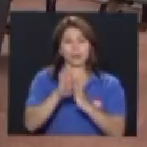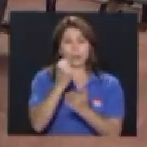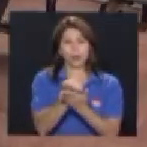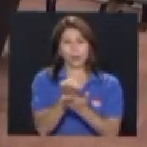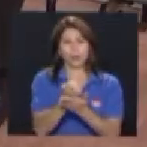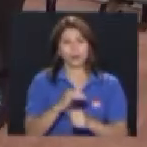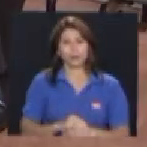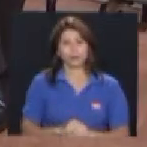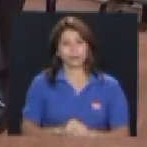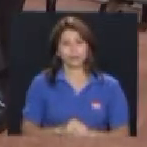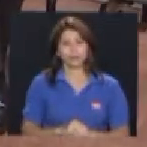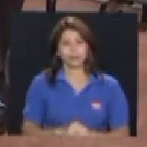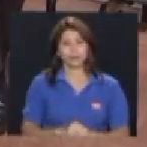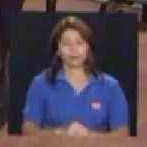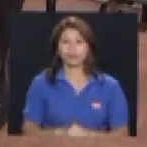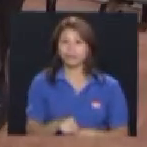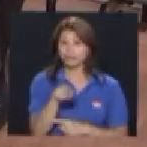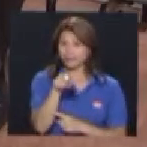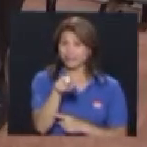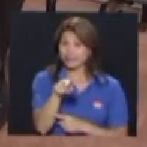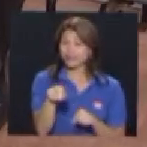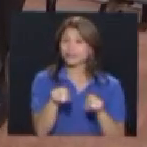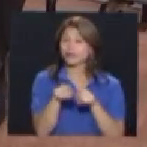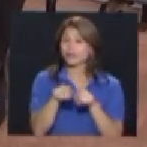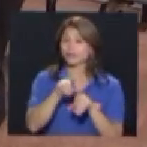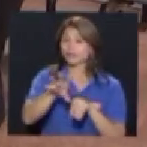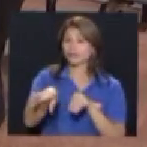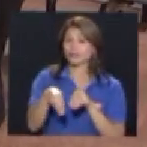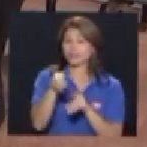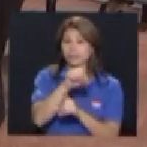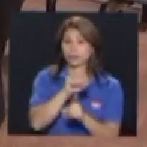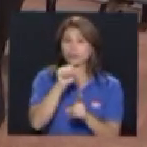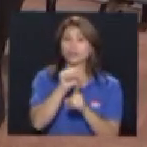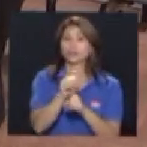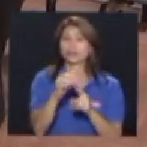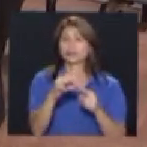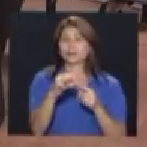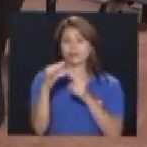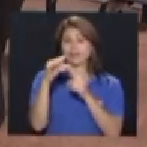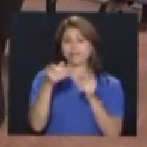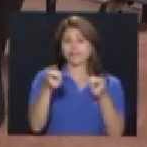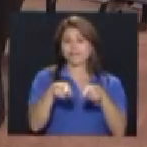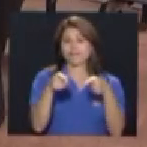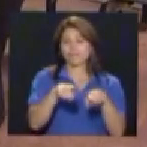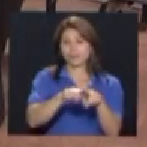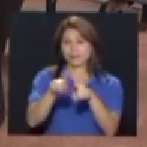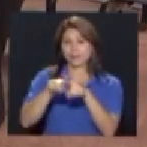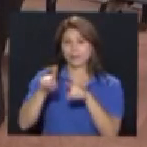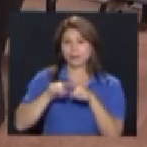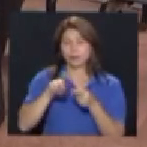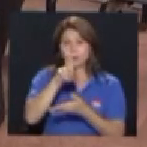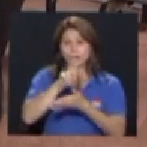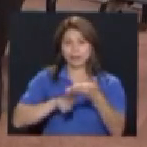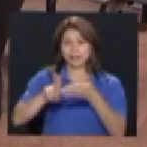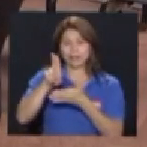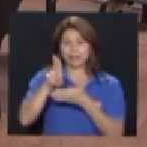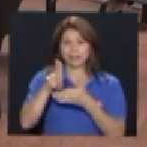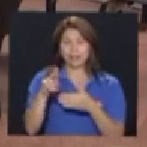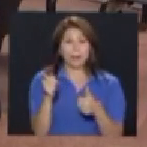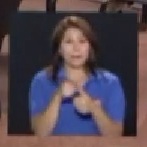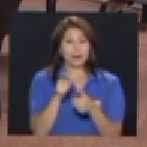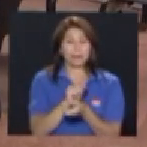eso una situación muy particular de las universidades, un primer ajuste recesivo